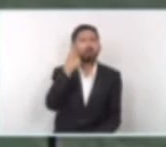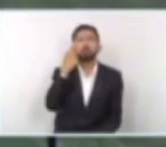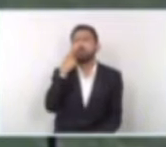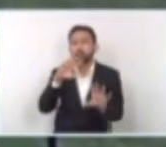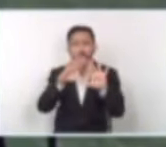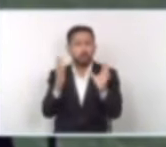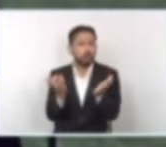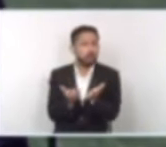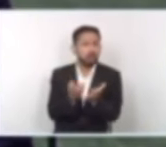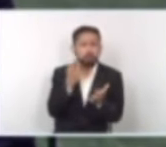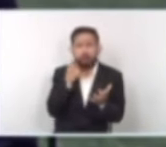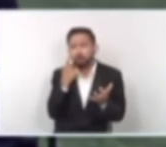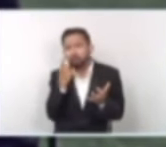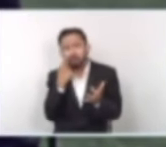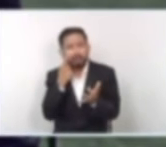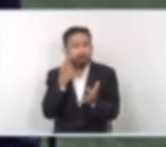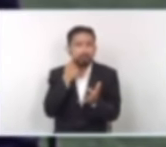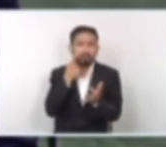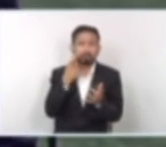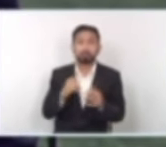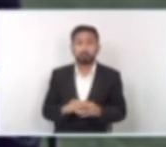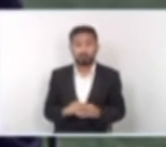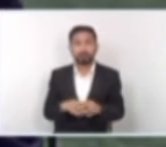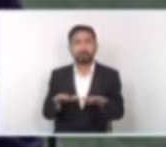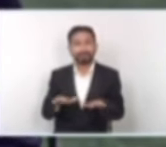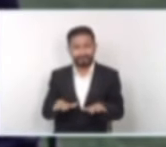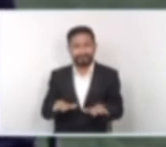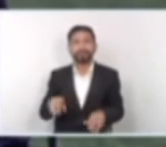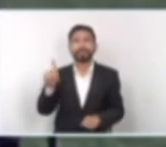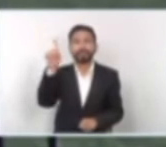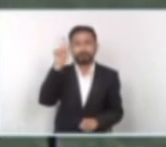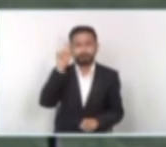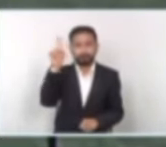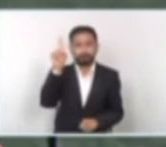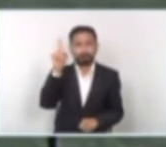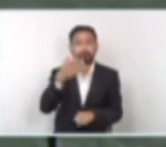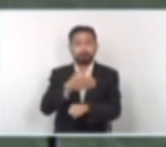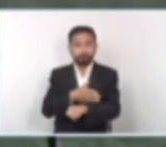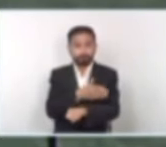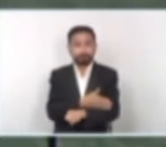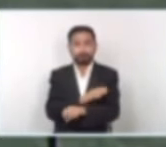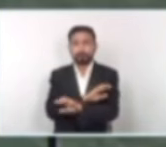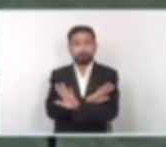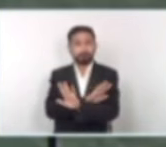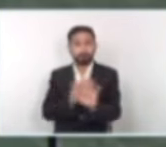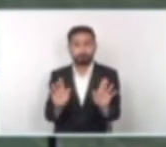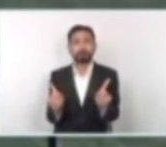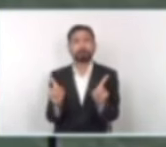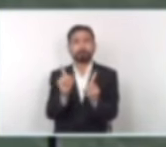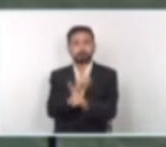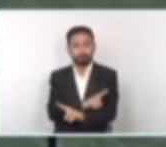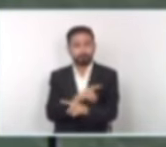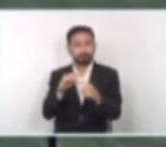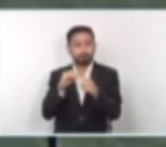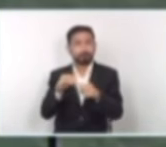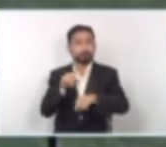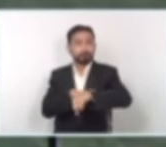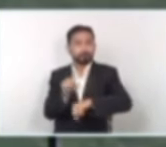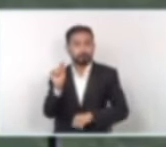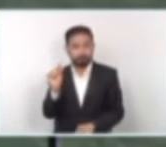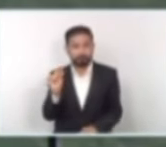mapa. Pero gracias a Dios, eso ha cambiado significativamente, y en muy poco